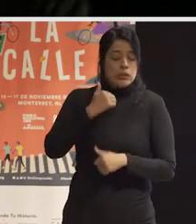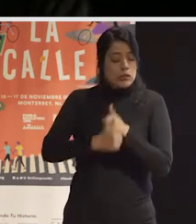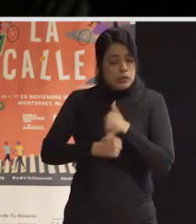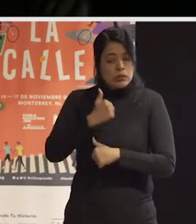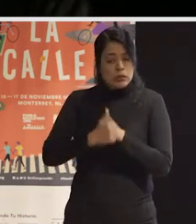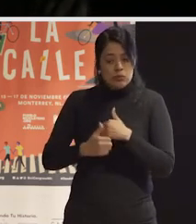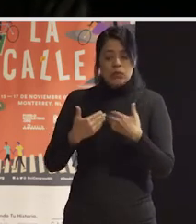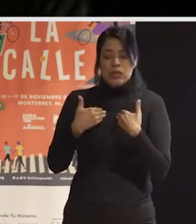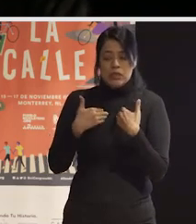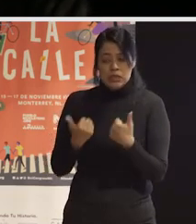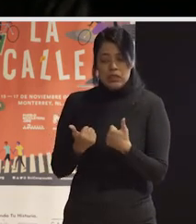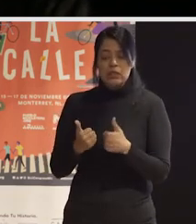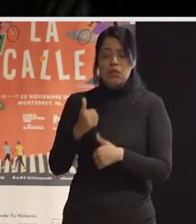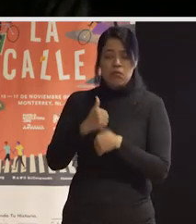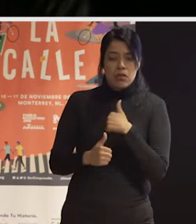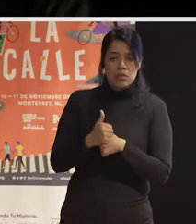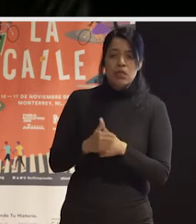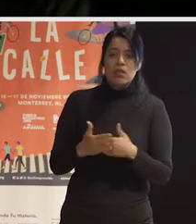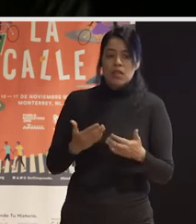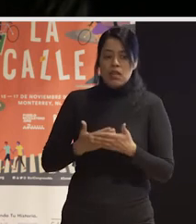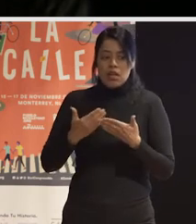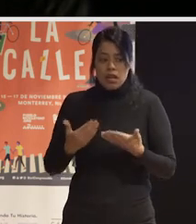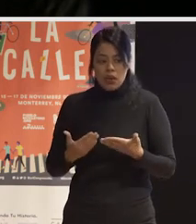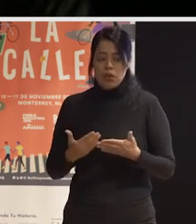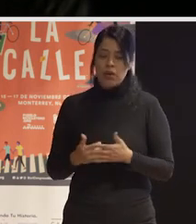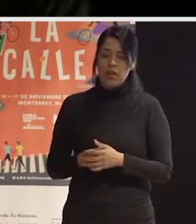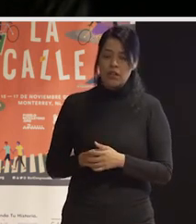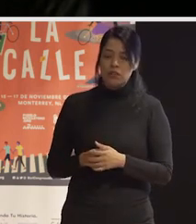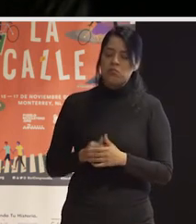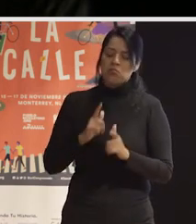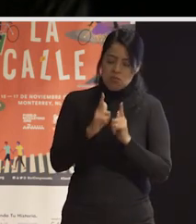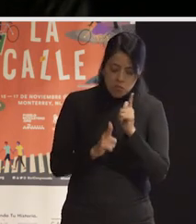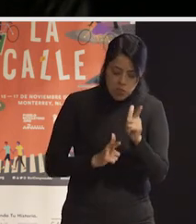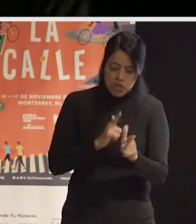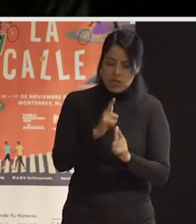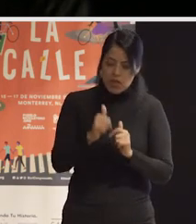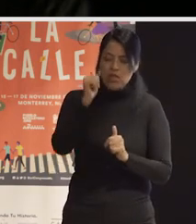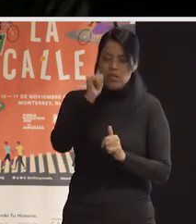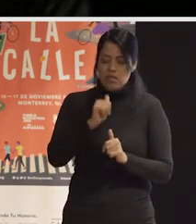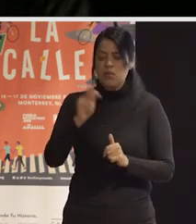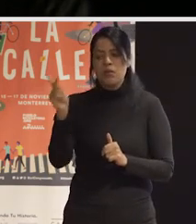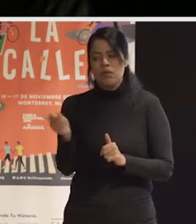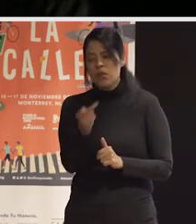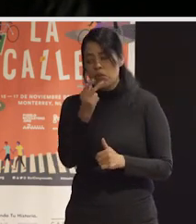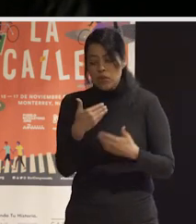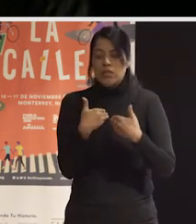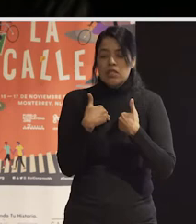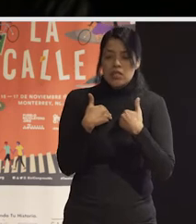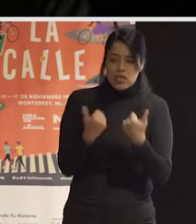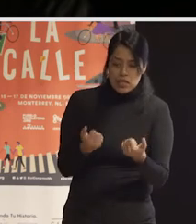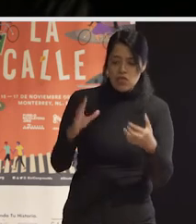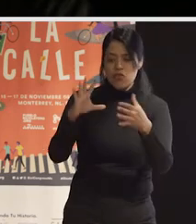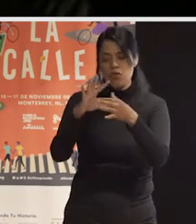entender esas esas cosas y ahora voy más despacio siempre pregunto se entendió se vuelve